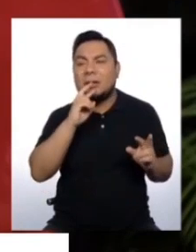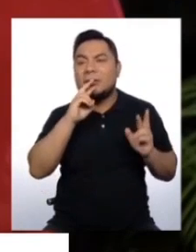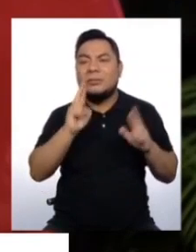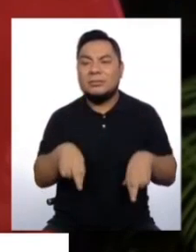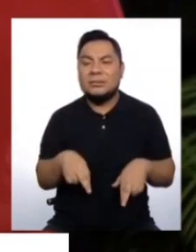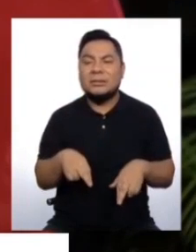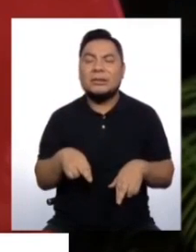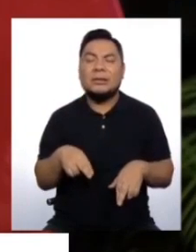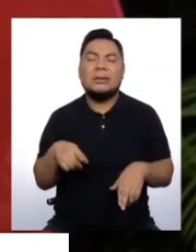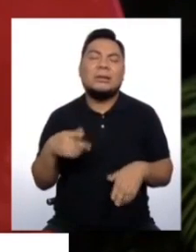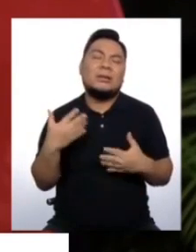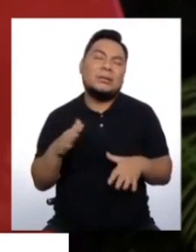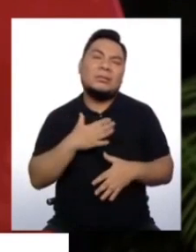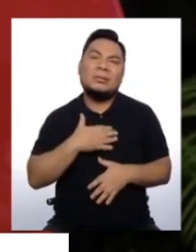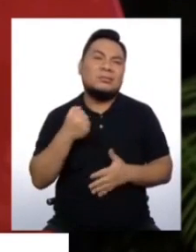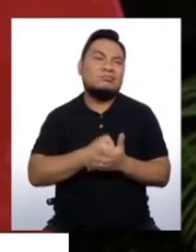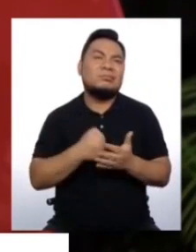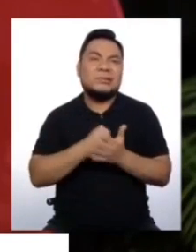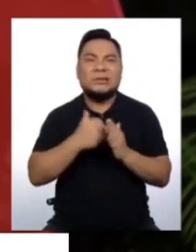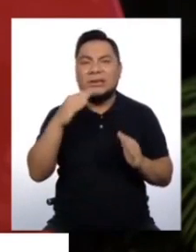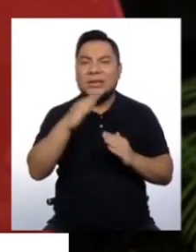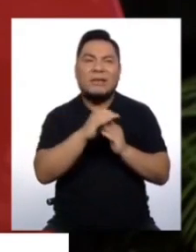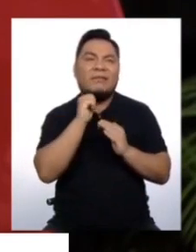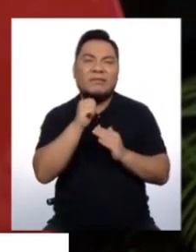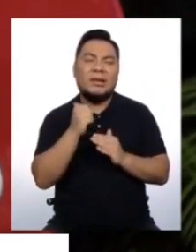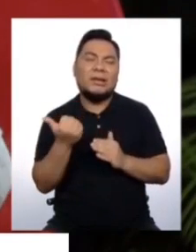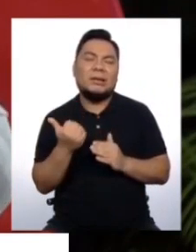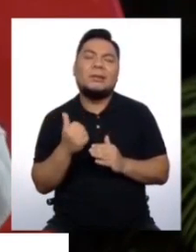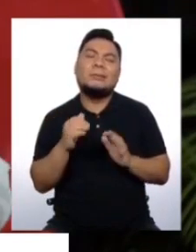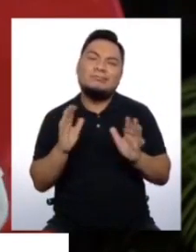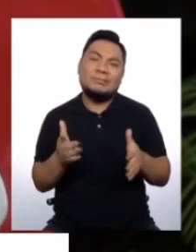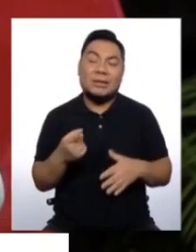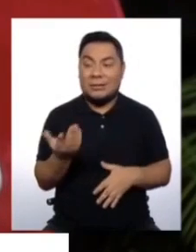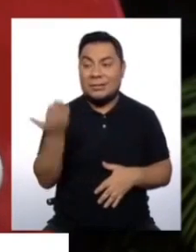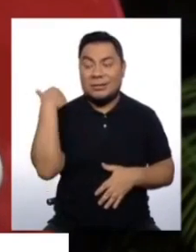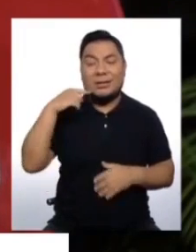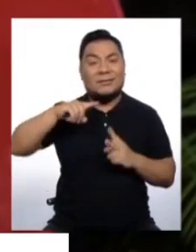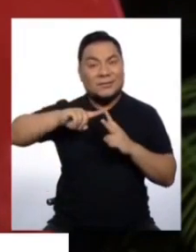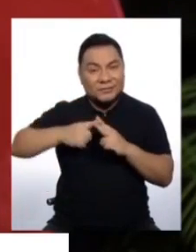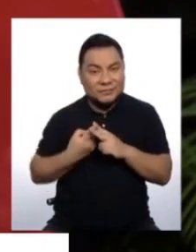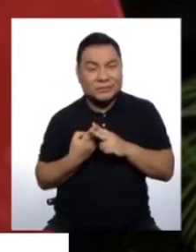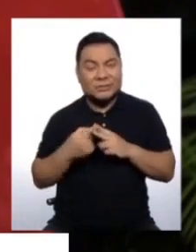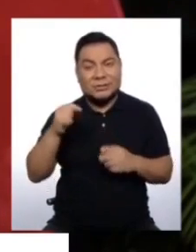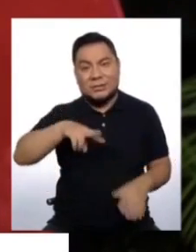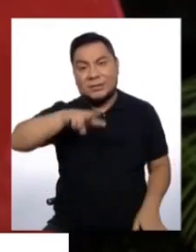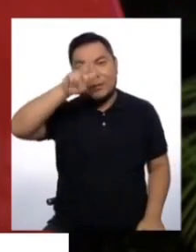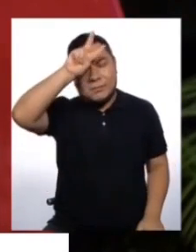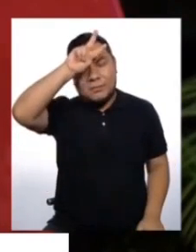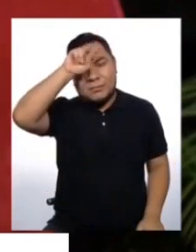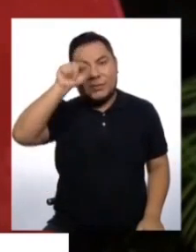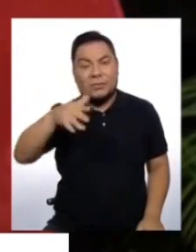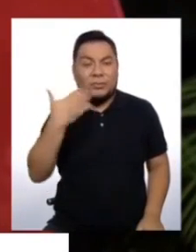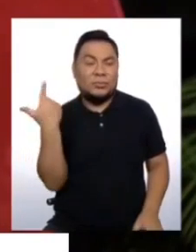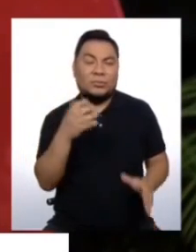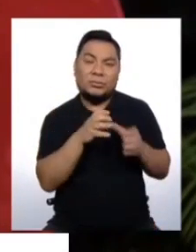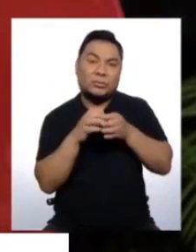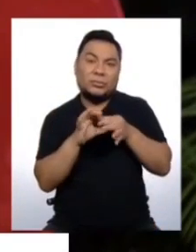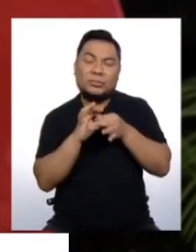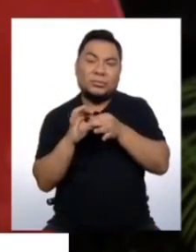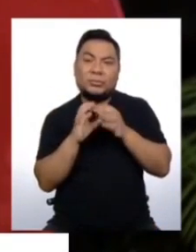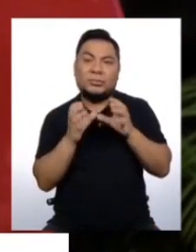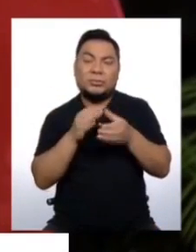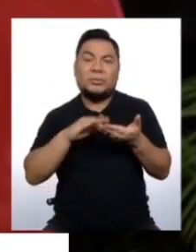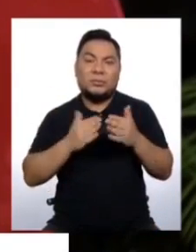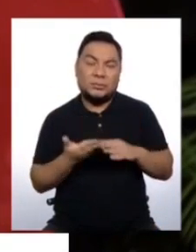resultados que estábamos buscando. Desde un inicio, el esfuerzo del Perú en su conjunto, como